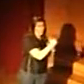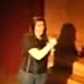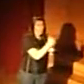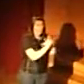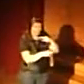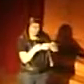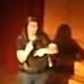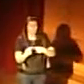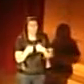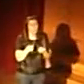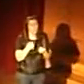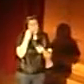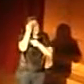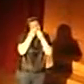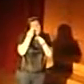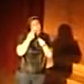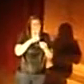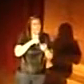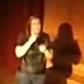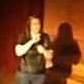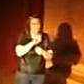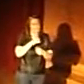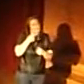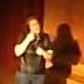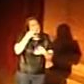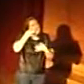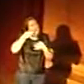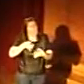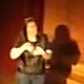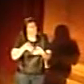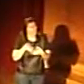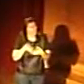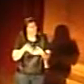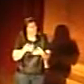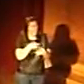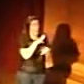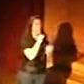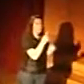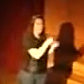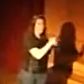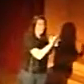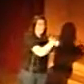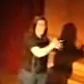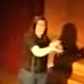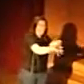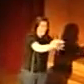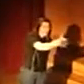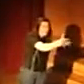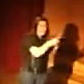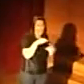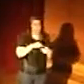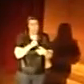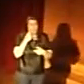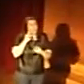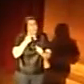una interpretación mucho más realista es mucho más hay una intención Clara de recuperación arqueológica de